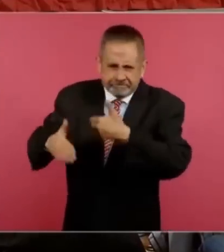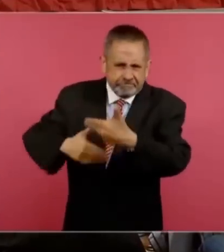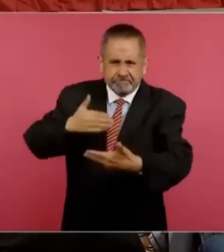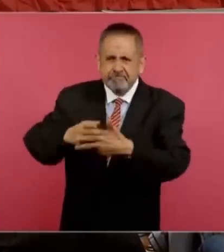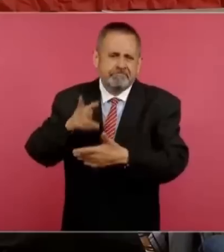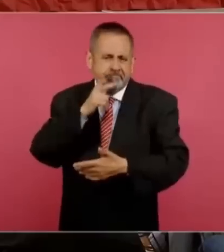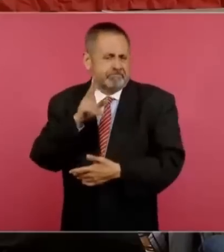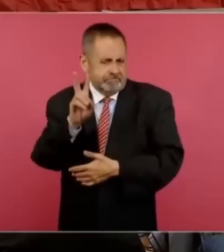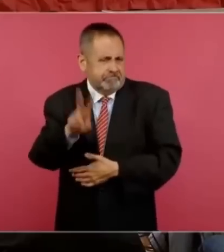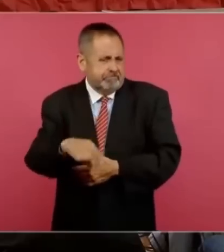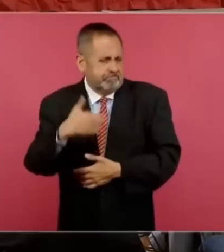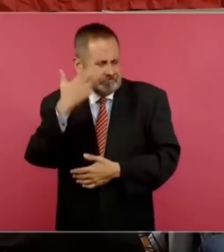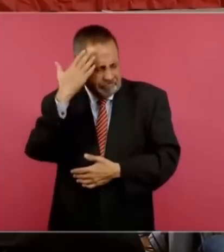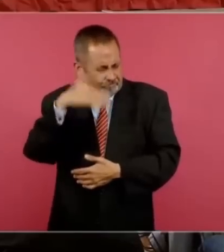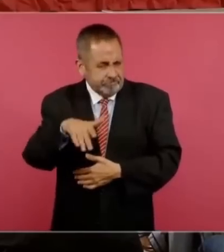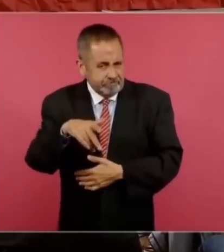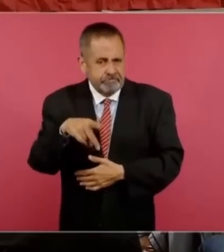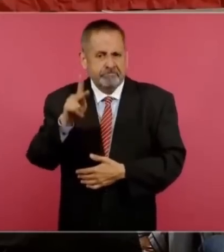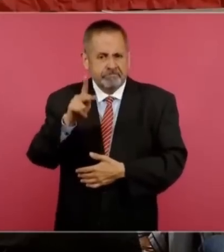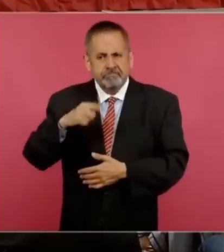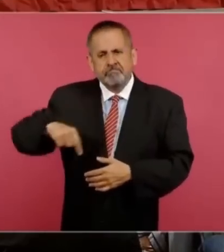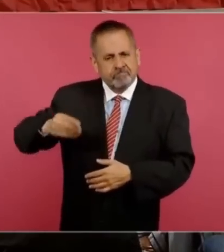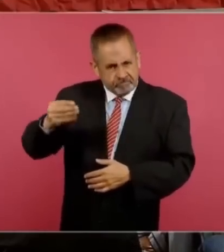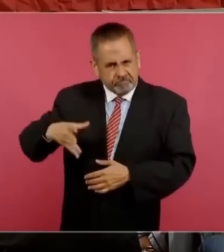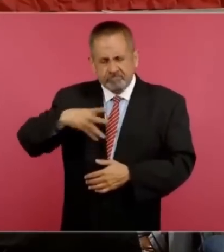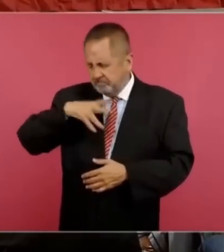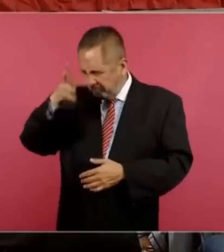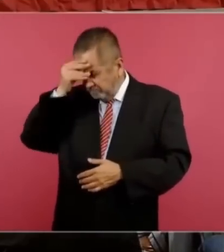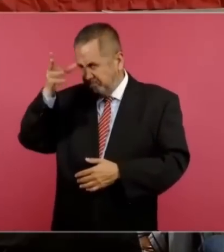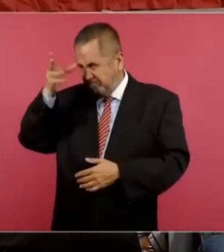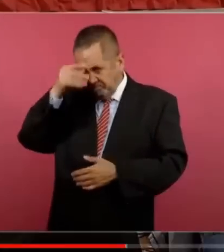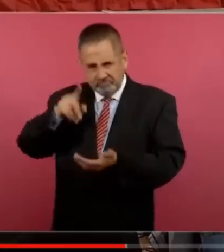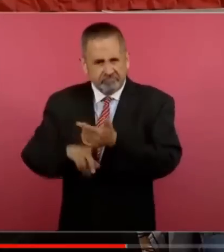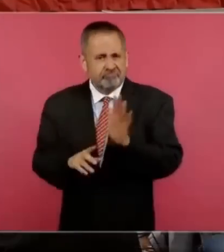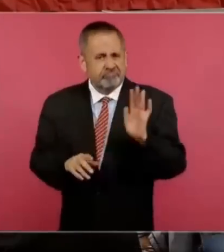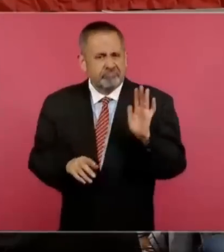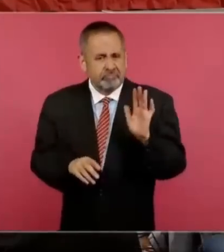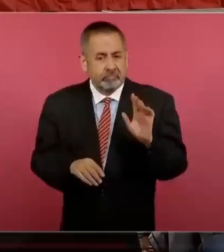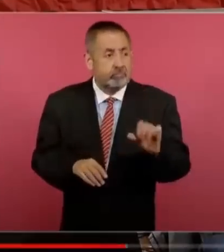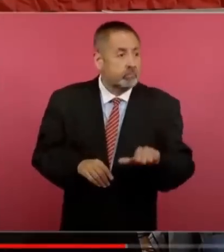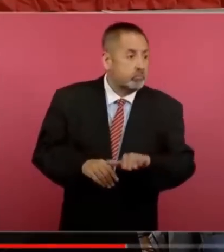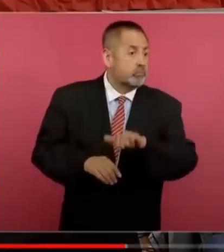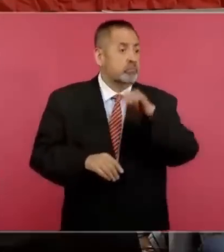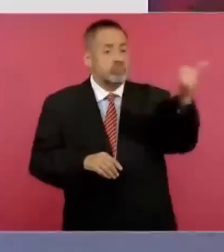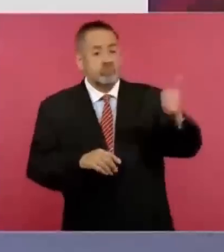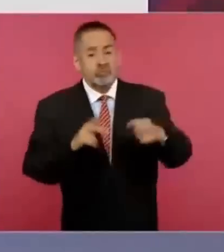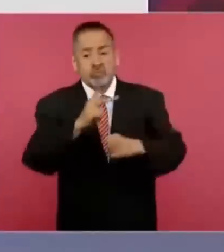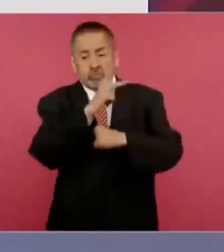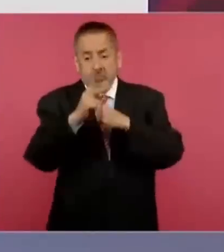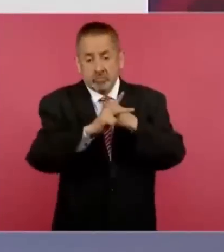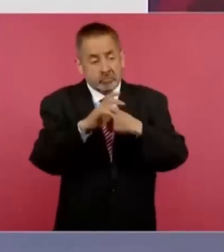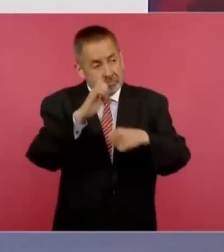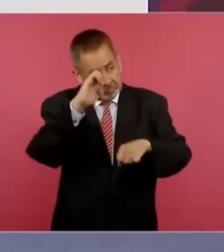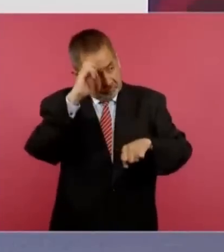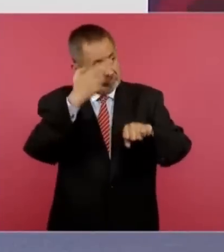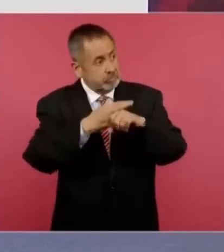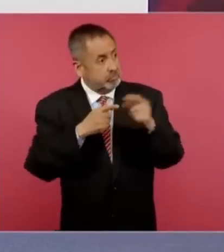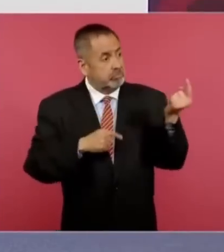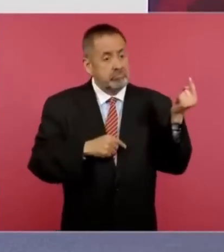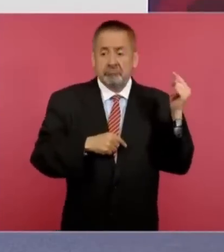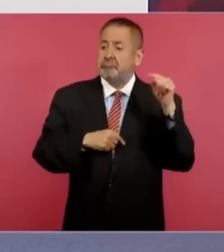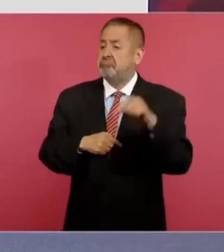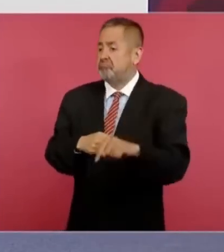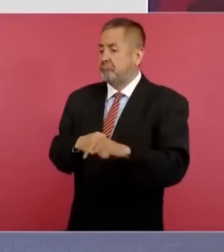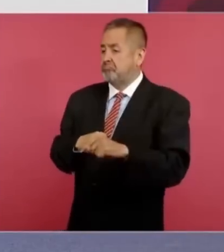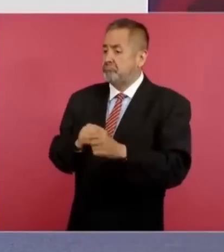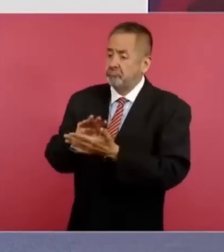petrolera. Pero para ello, ningún extranjero necesita